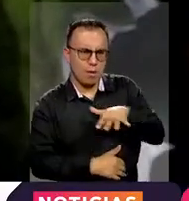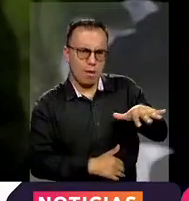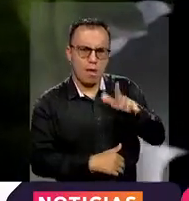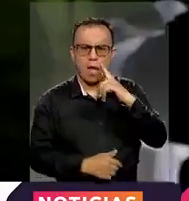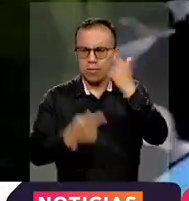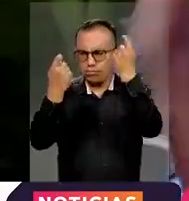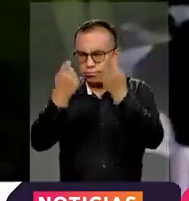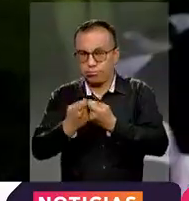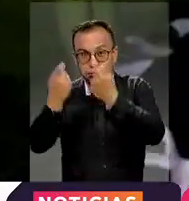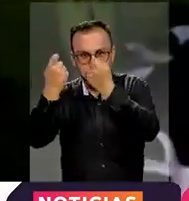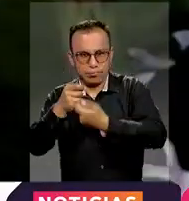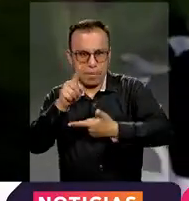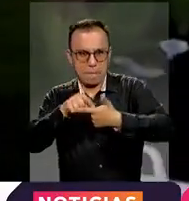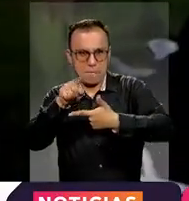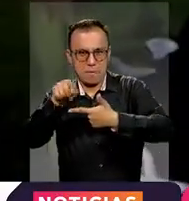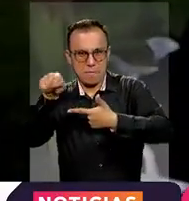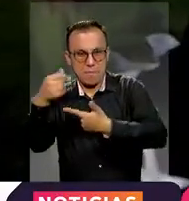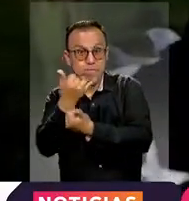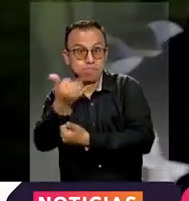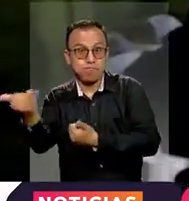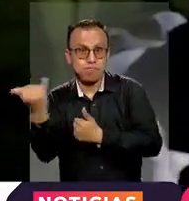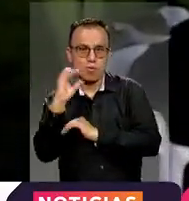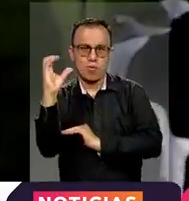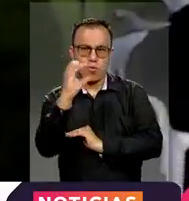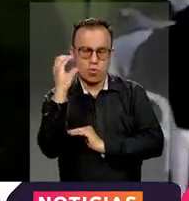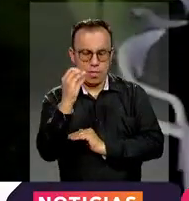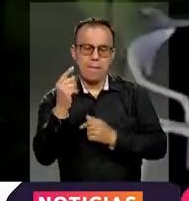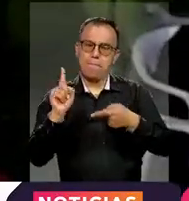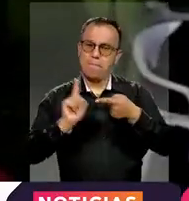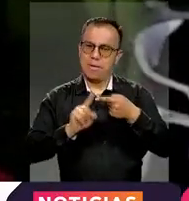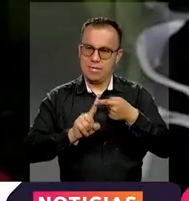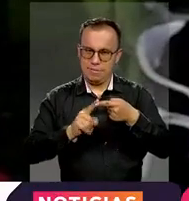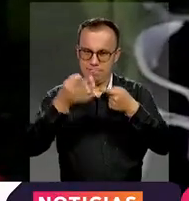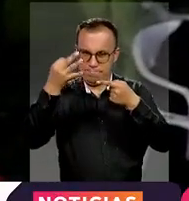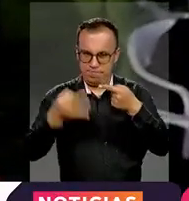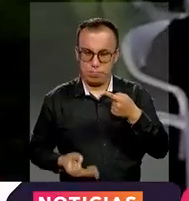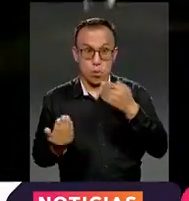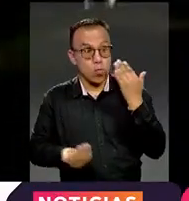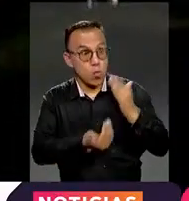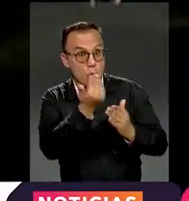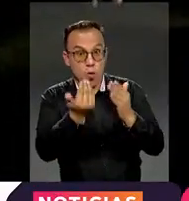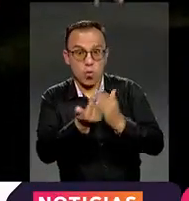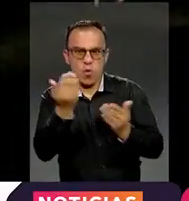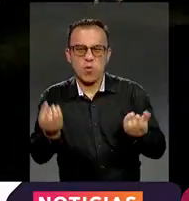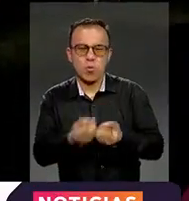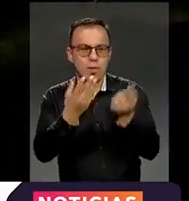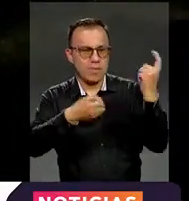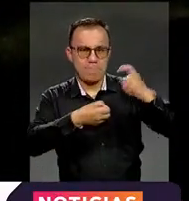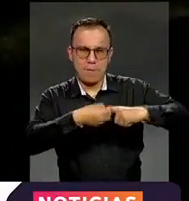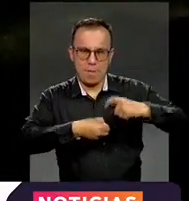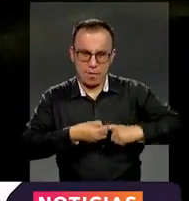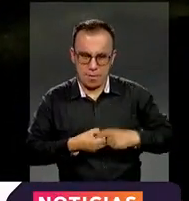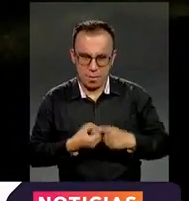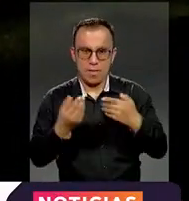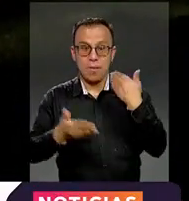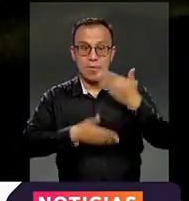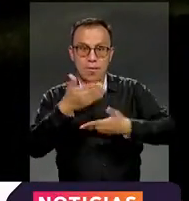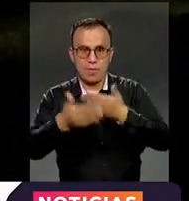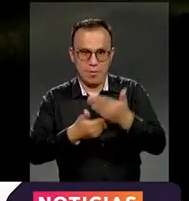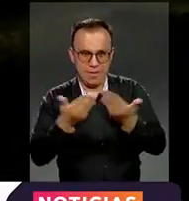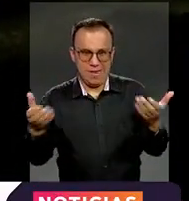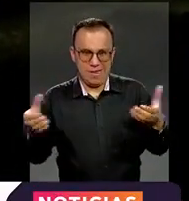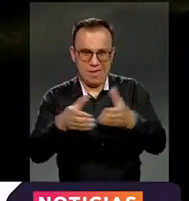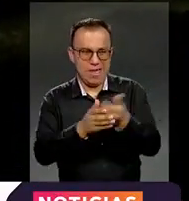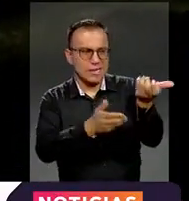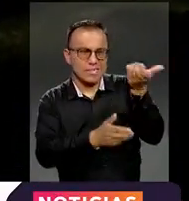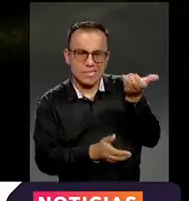todas las estadísticas y de una lectura real de todo el país. Eso, como tal, actualizaría los datos de la registraduría, de la registraduría del